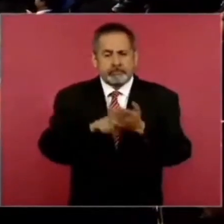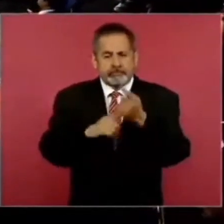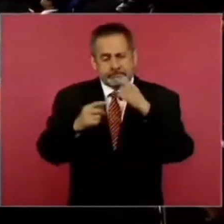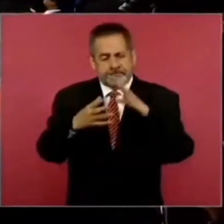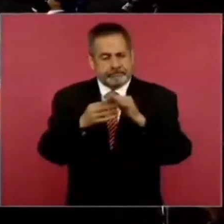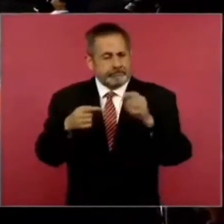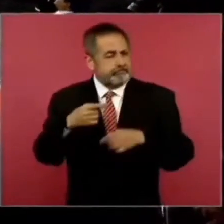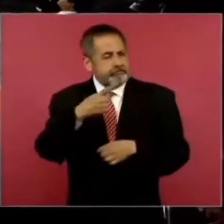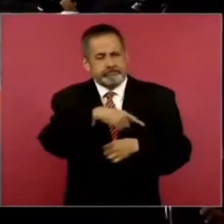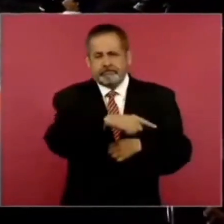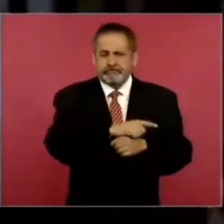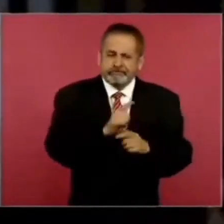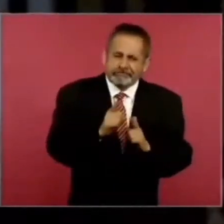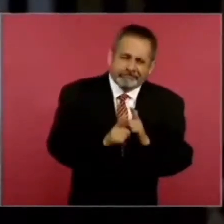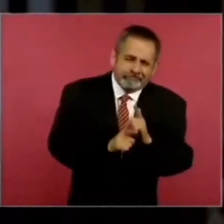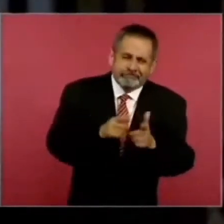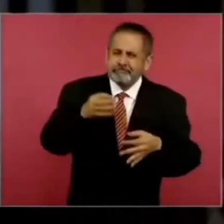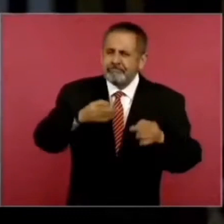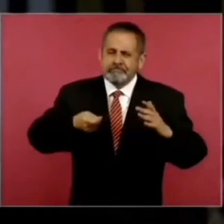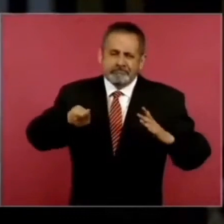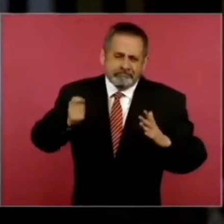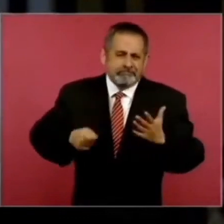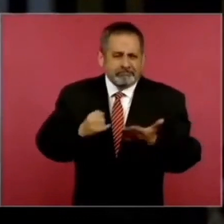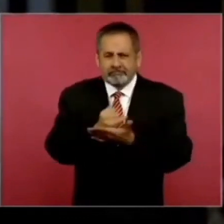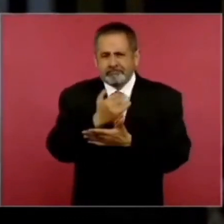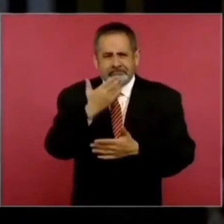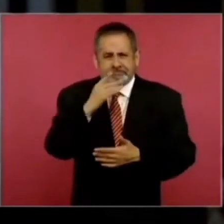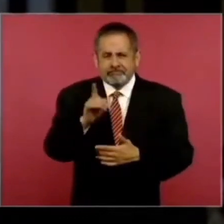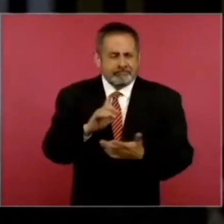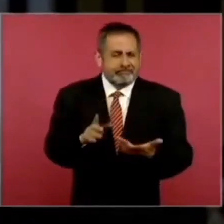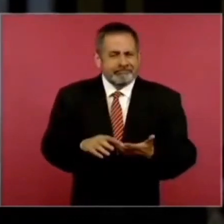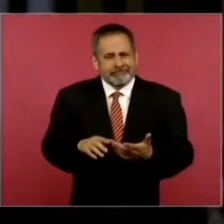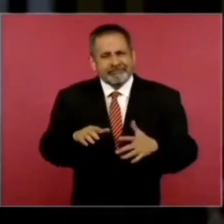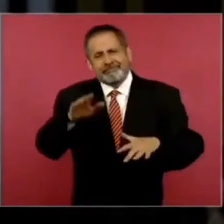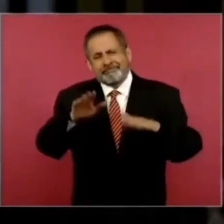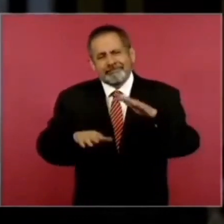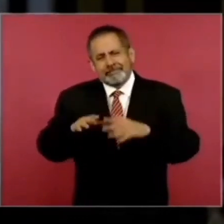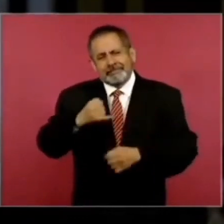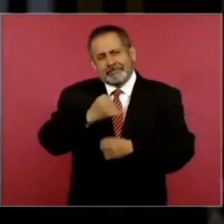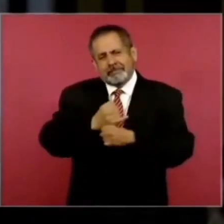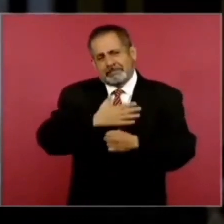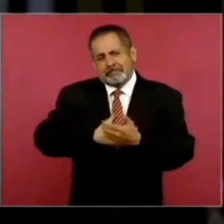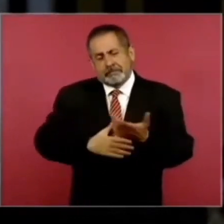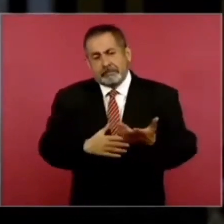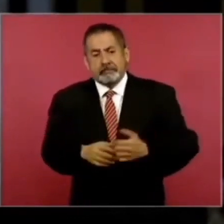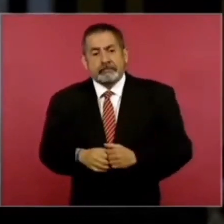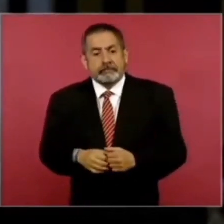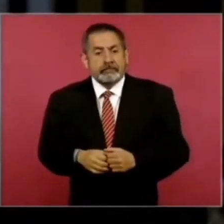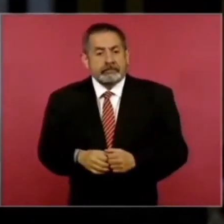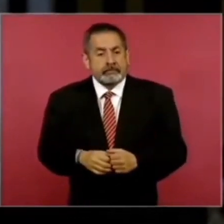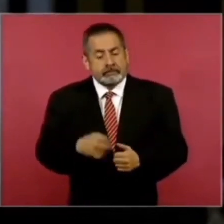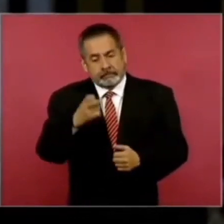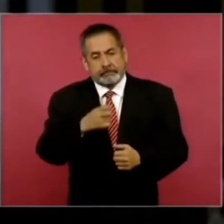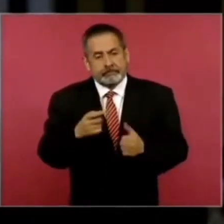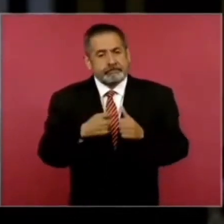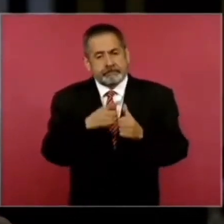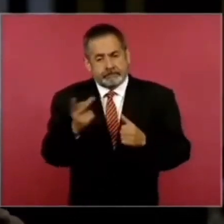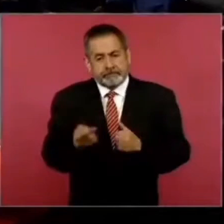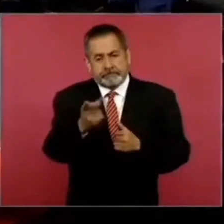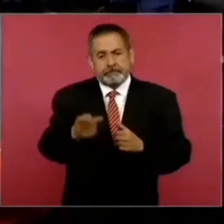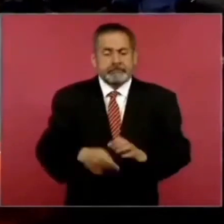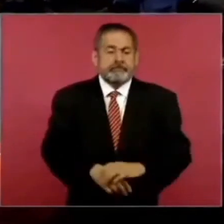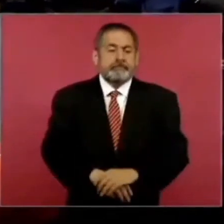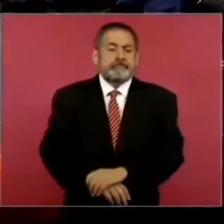Judicial lento y que no, y a veces hasta injusto. Entonces, esa sería mi primera